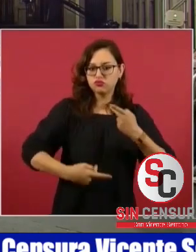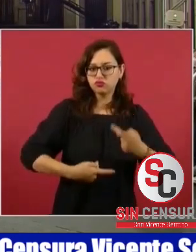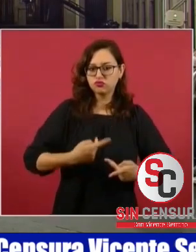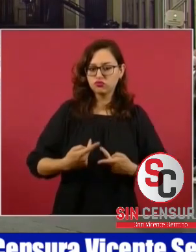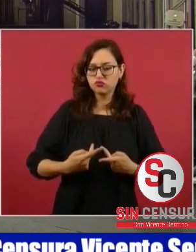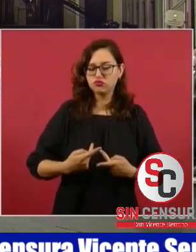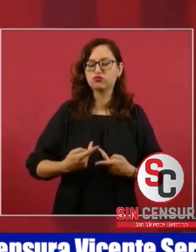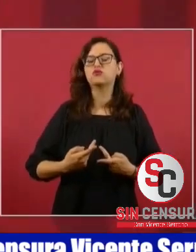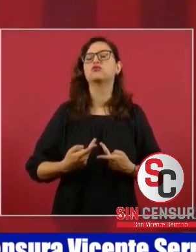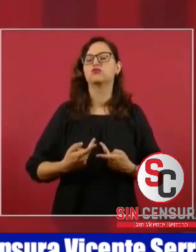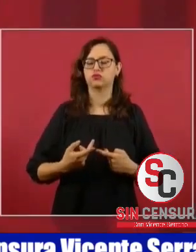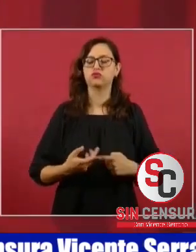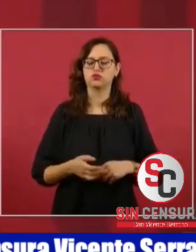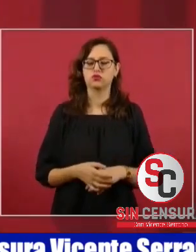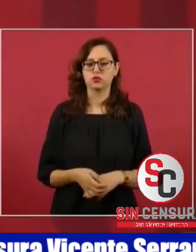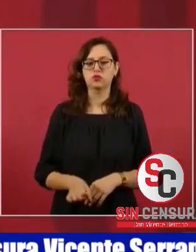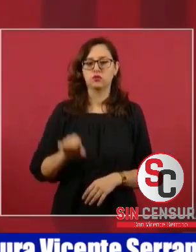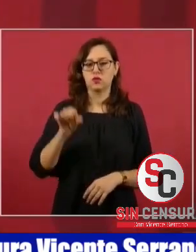sobre